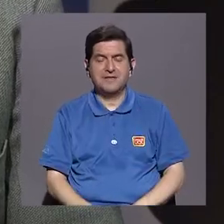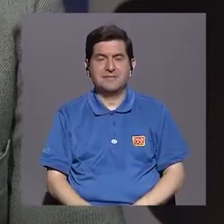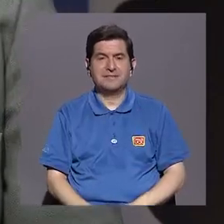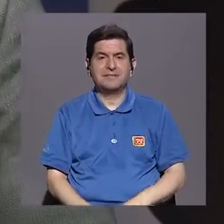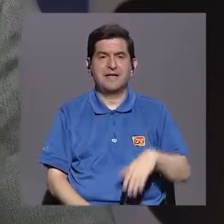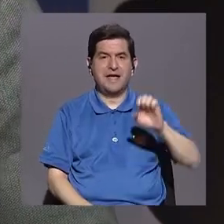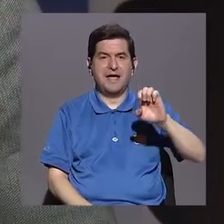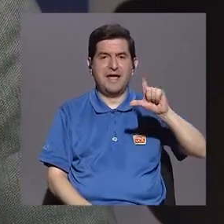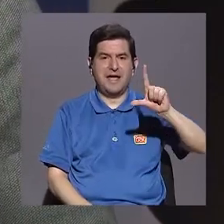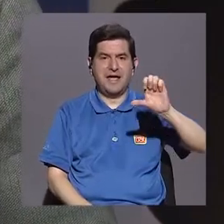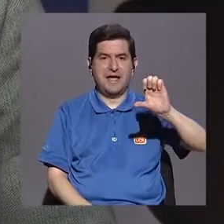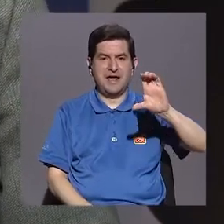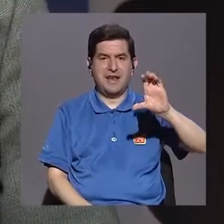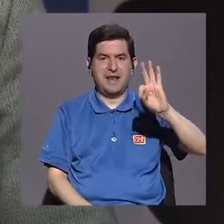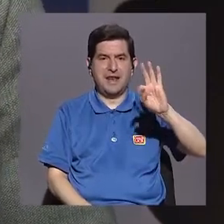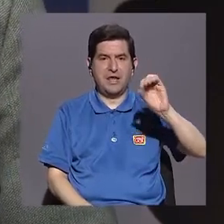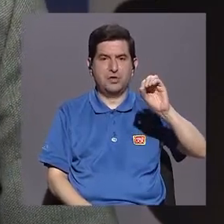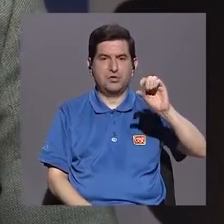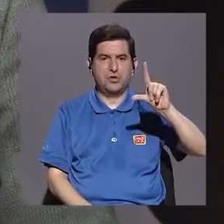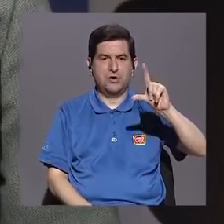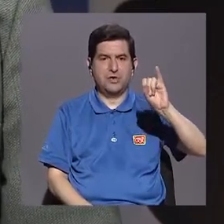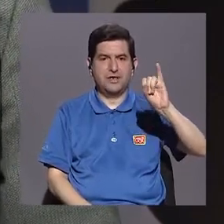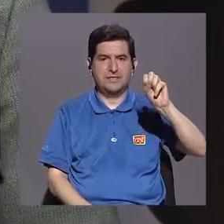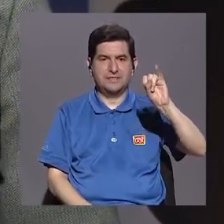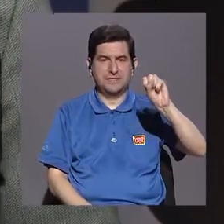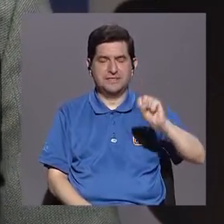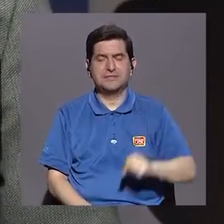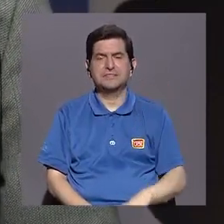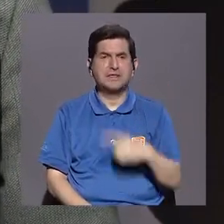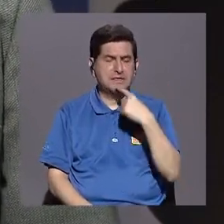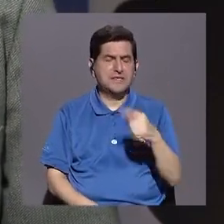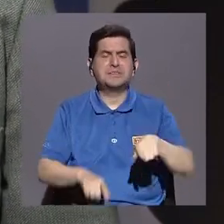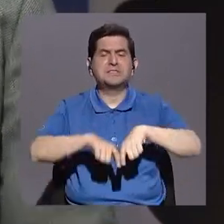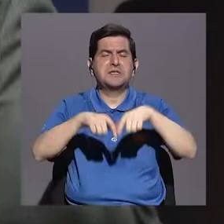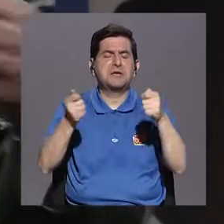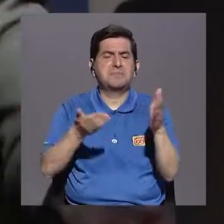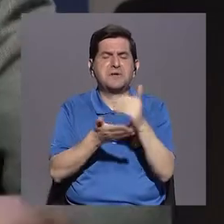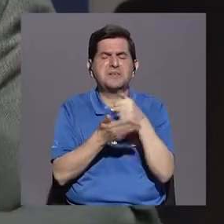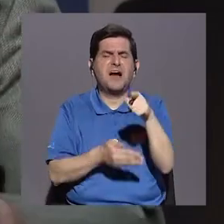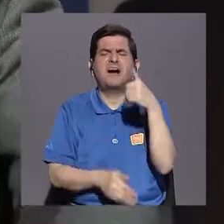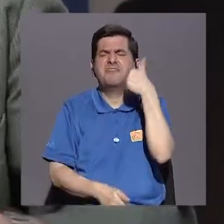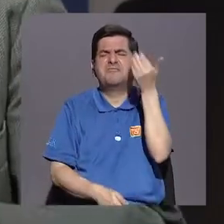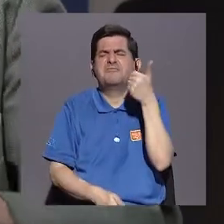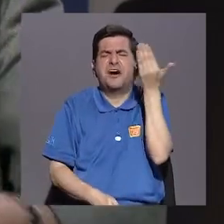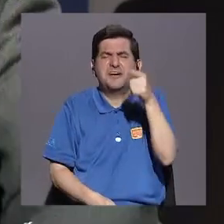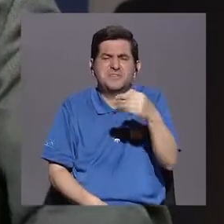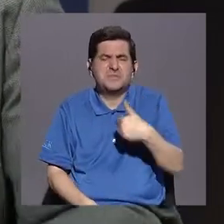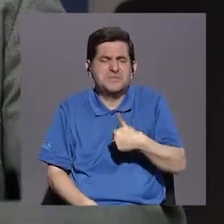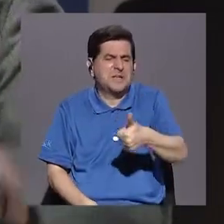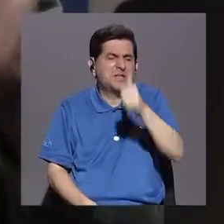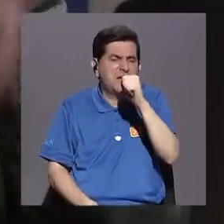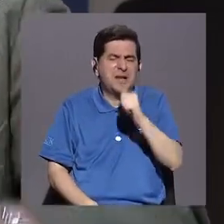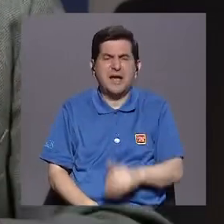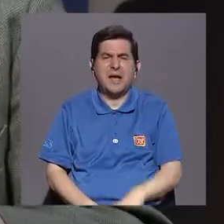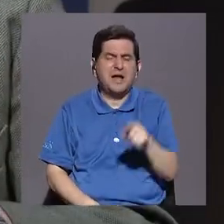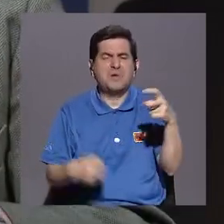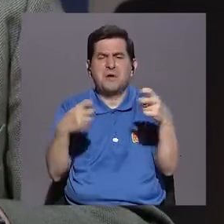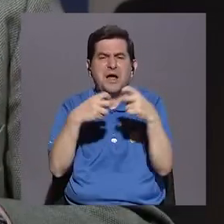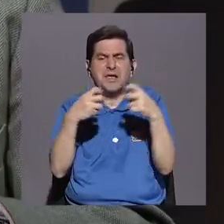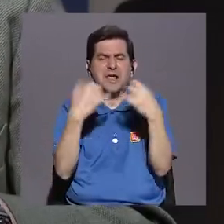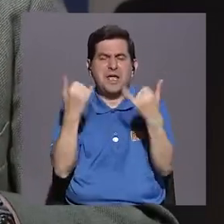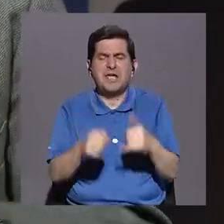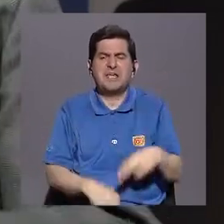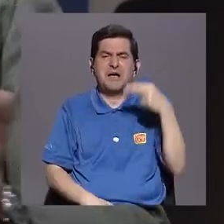como alguien dijo por ahí en la en la prensa que esto era muy fácil si usted tiene agua y le pone electricidad y sale